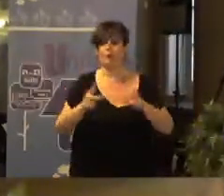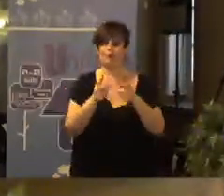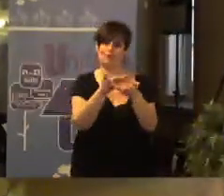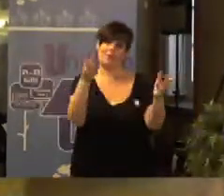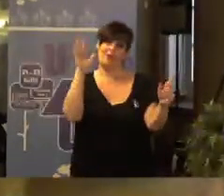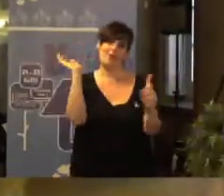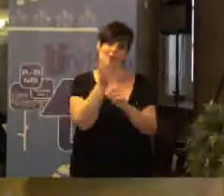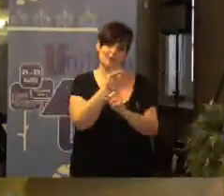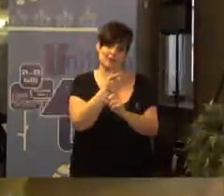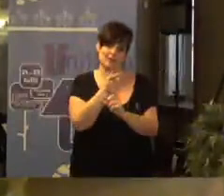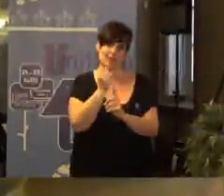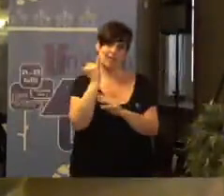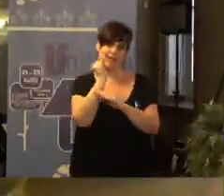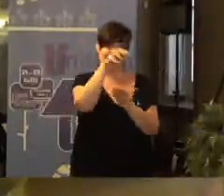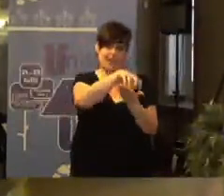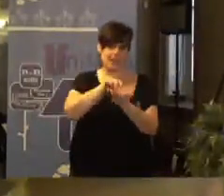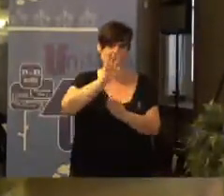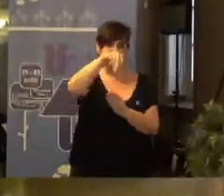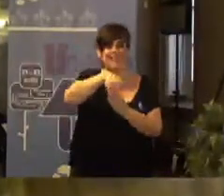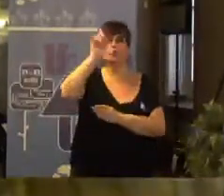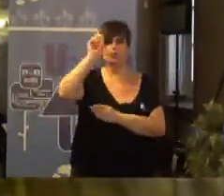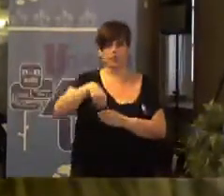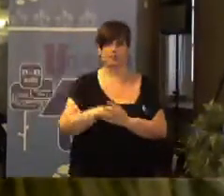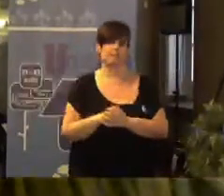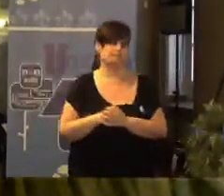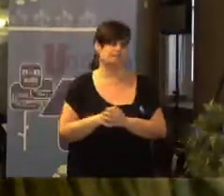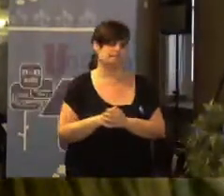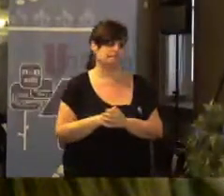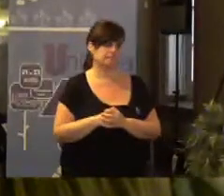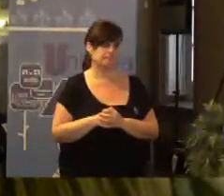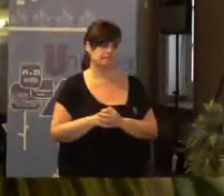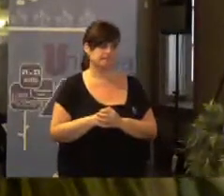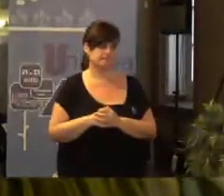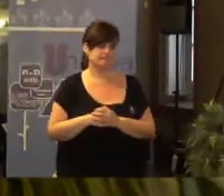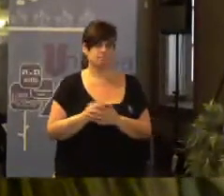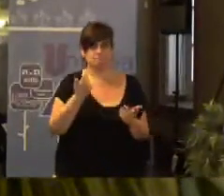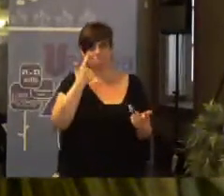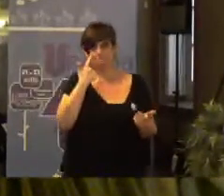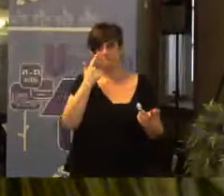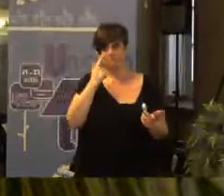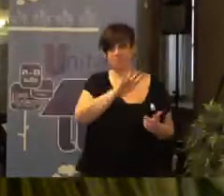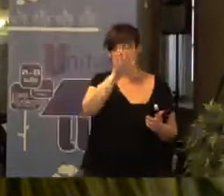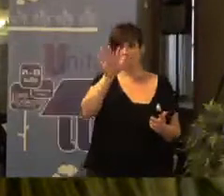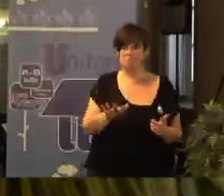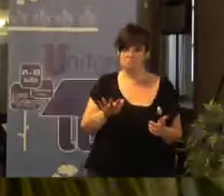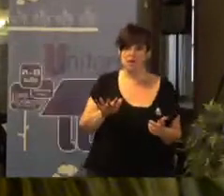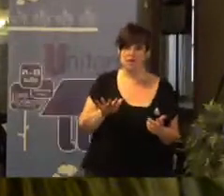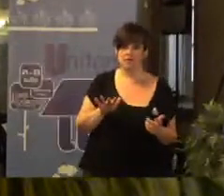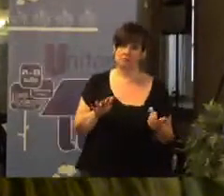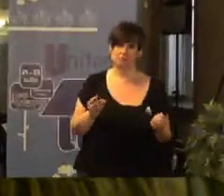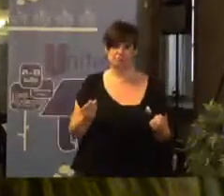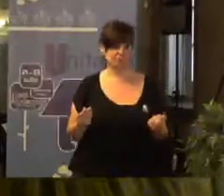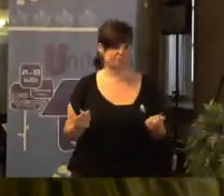tamén institucional. Bueno, vamos a ver. Me parece que están dicindo que hai que acabar, entón non me quero enrollar agora, pero